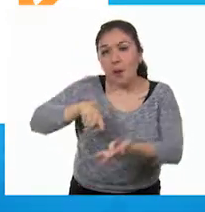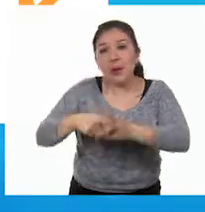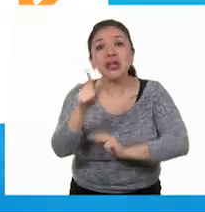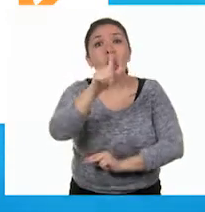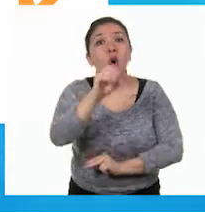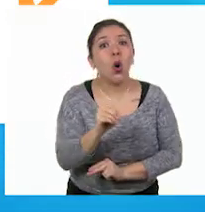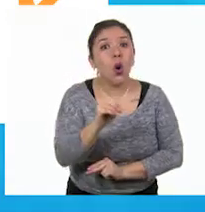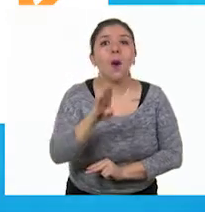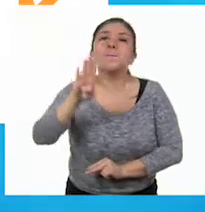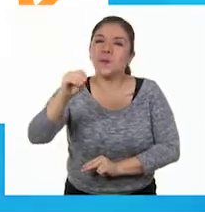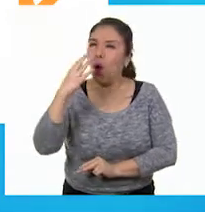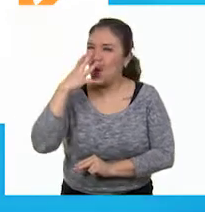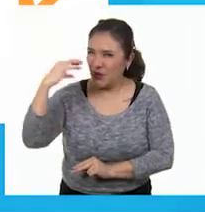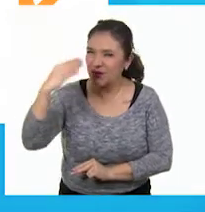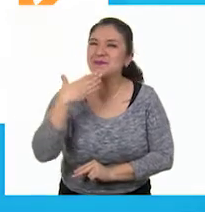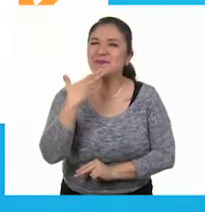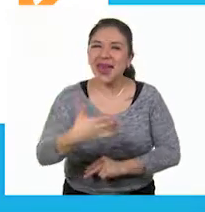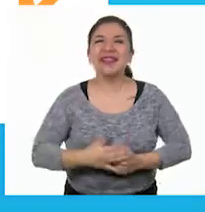lo, bo.